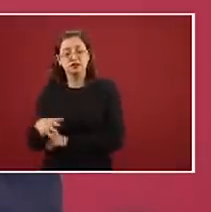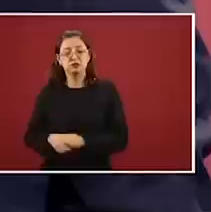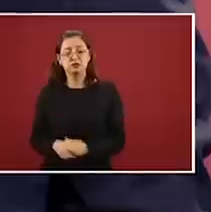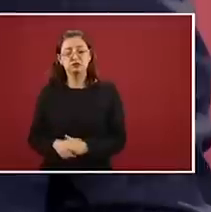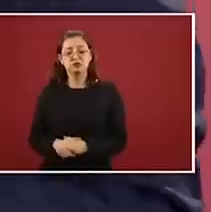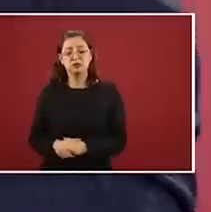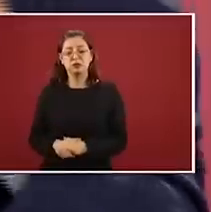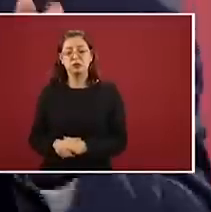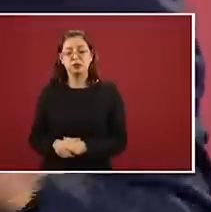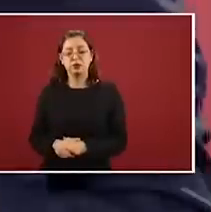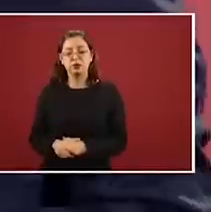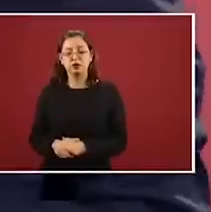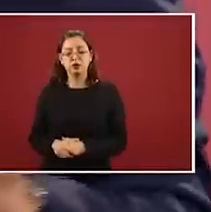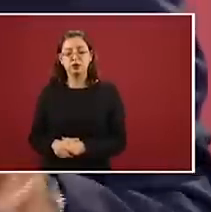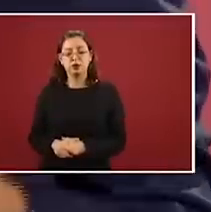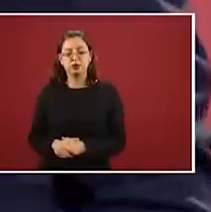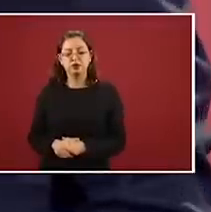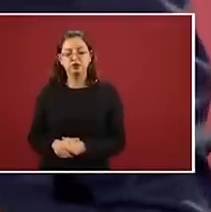O sea,